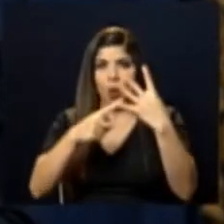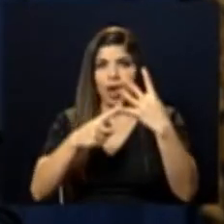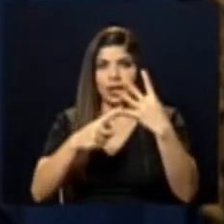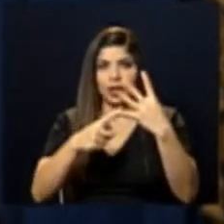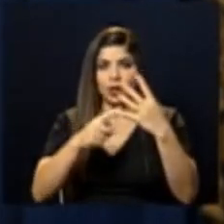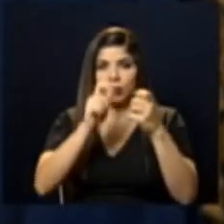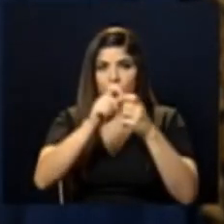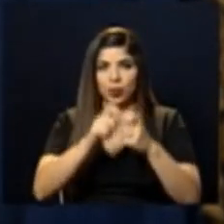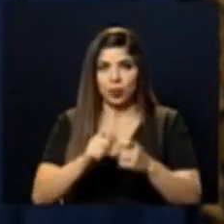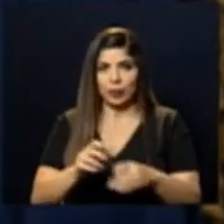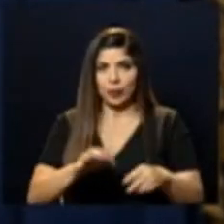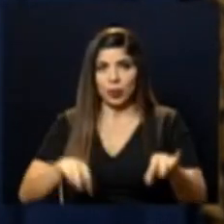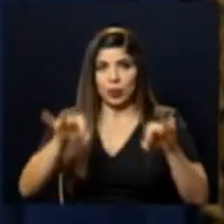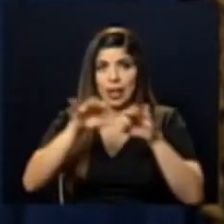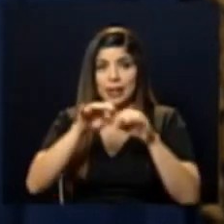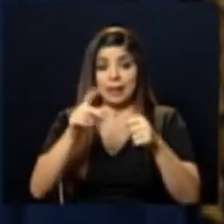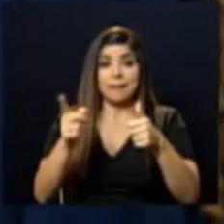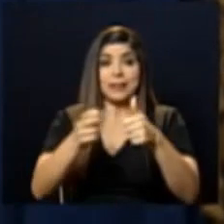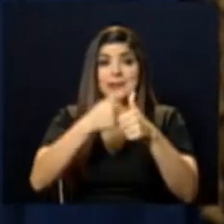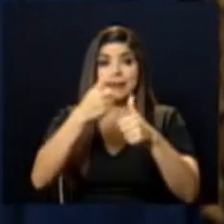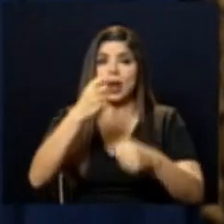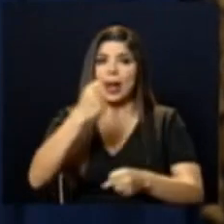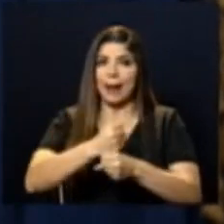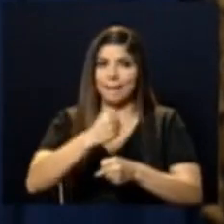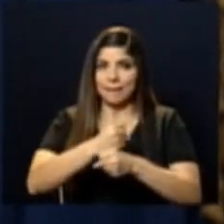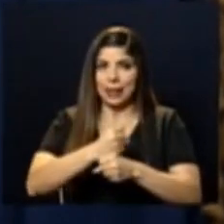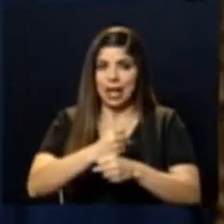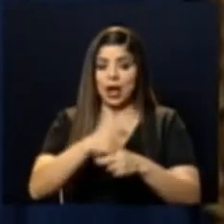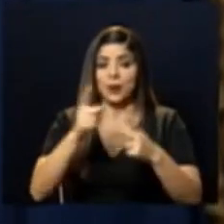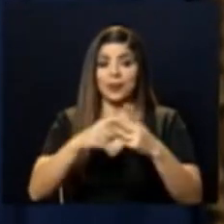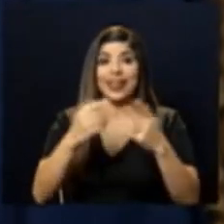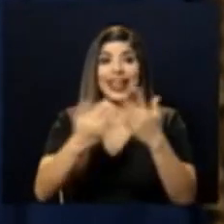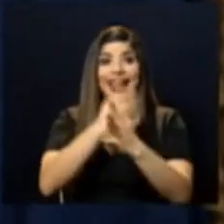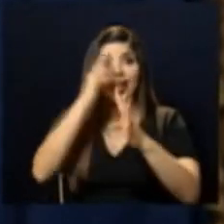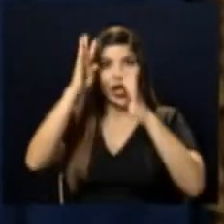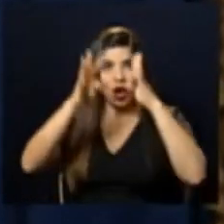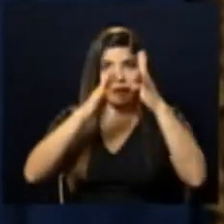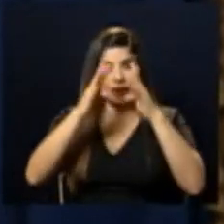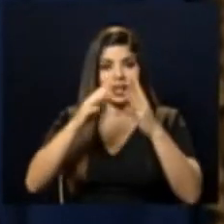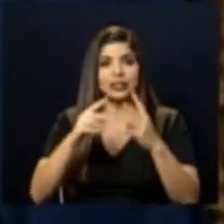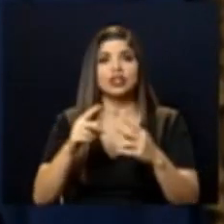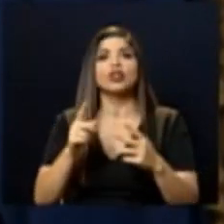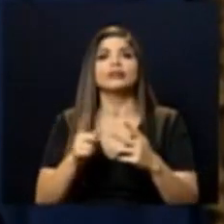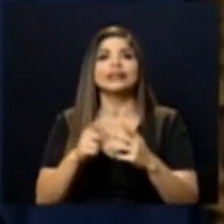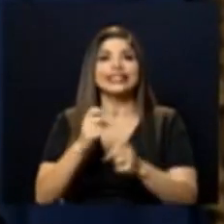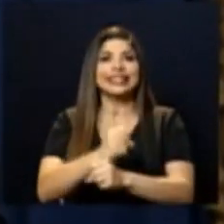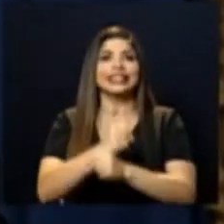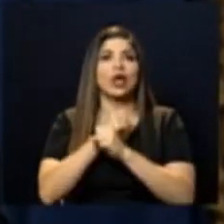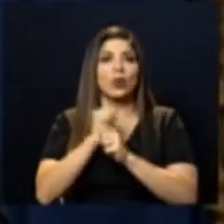el principal de ellos empleabilidad, innovación y seguridad social.